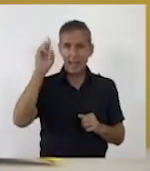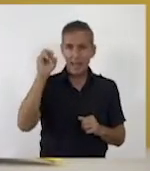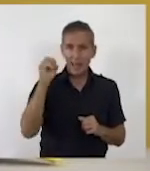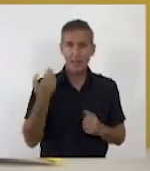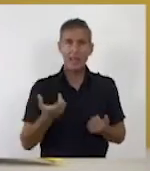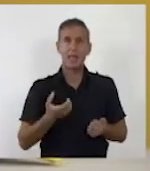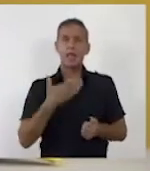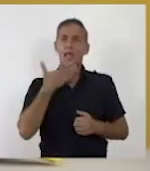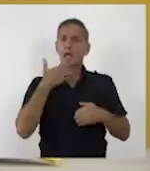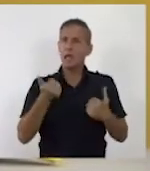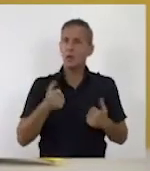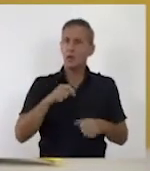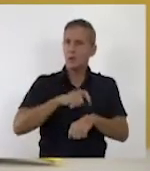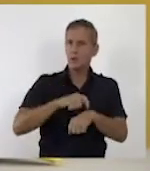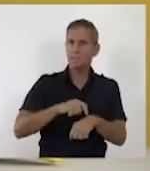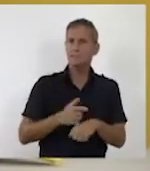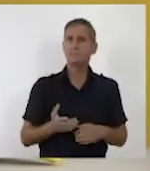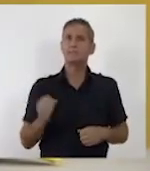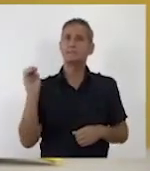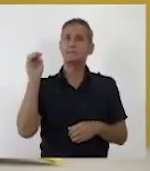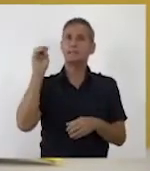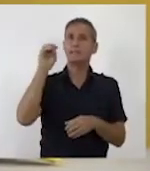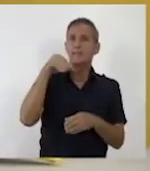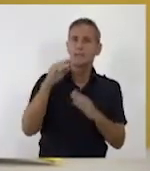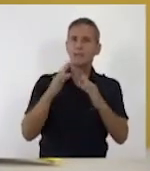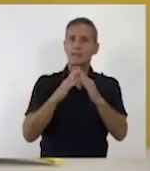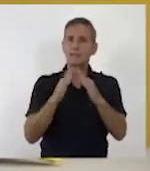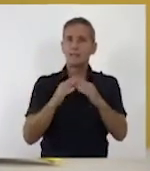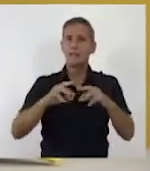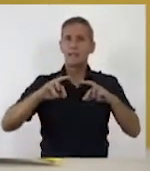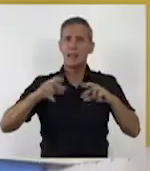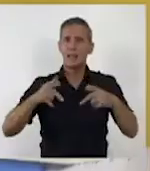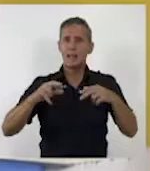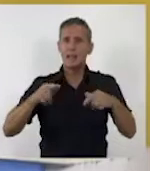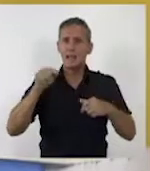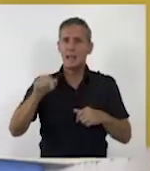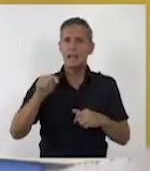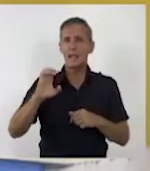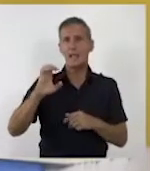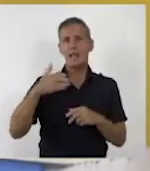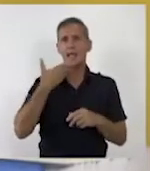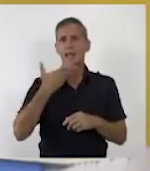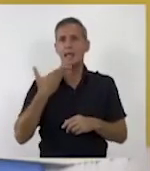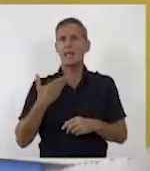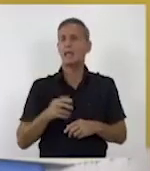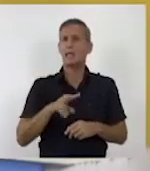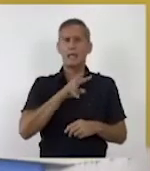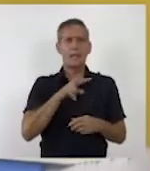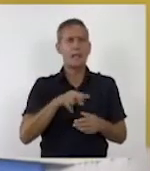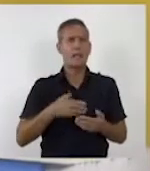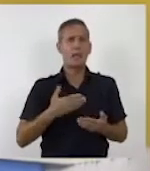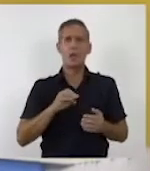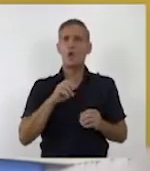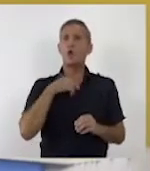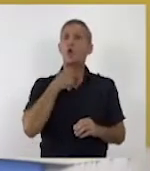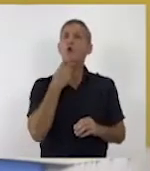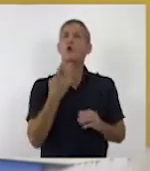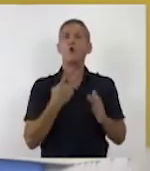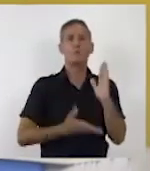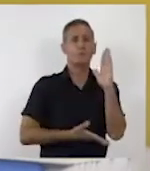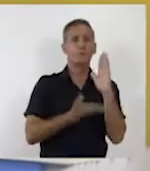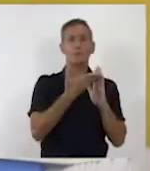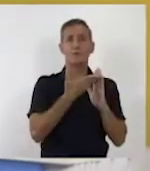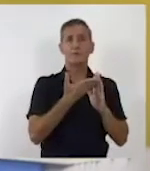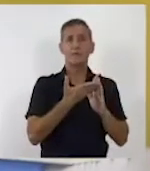tiempo que están en la casa con su familia pudieran releer estos cuentos y leerlo en voz alta y compartir los